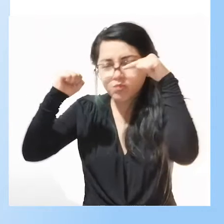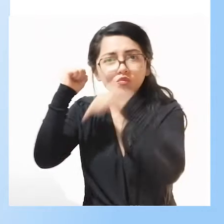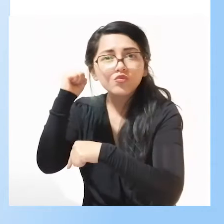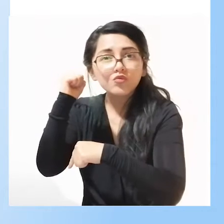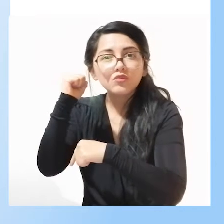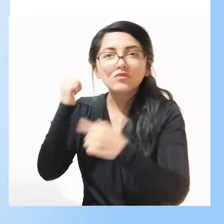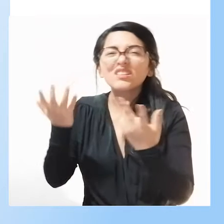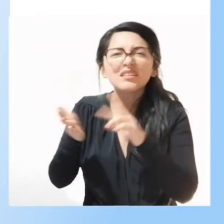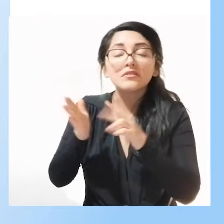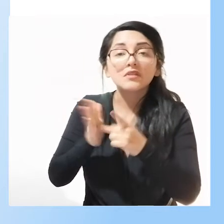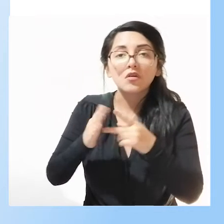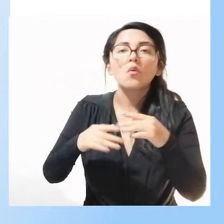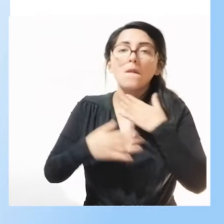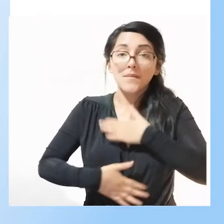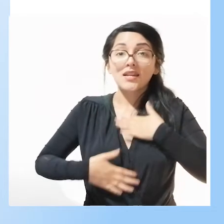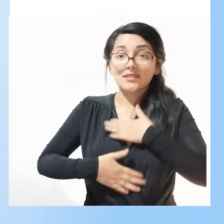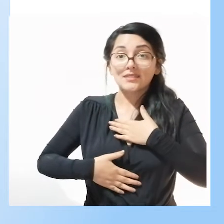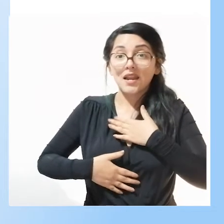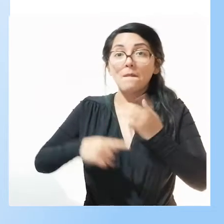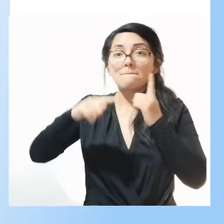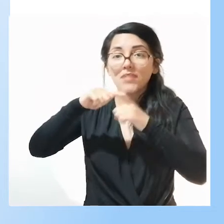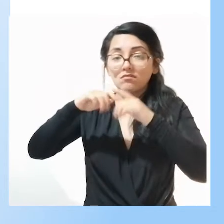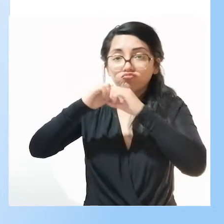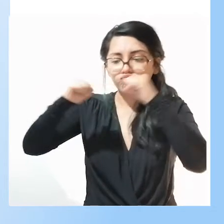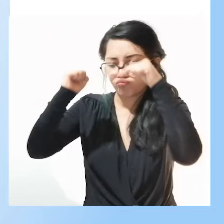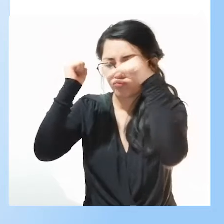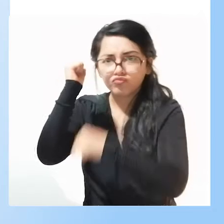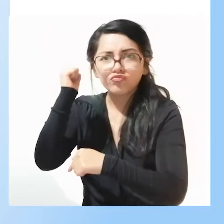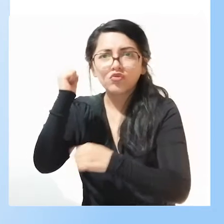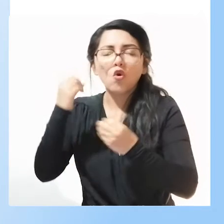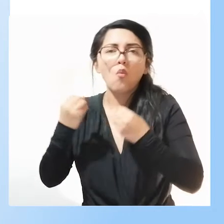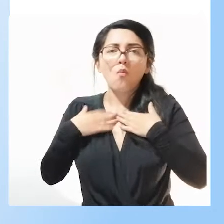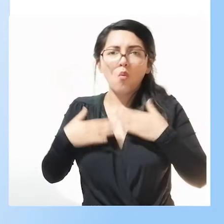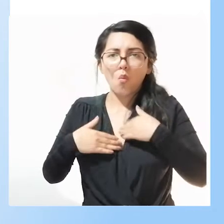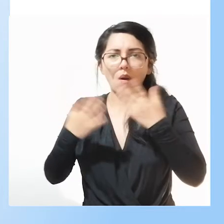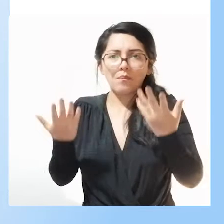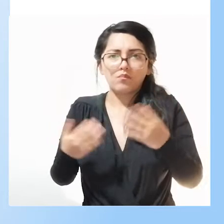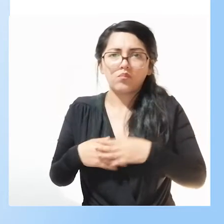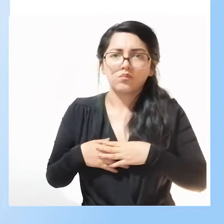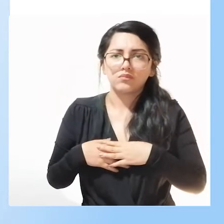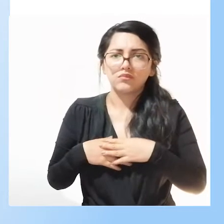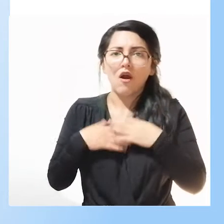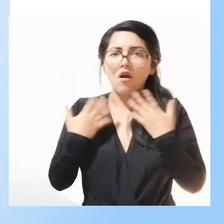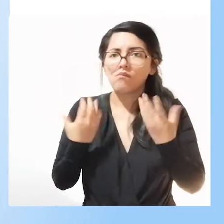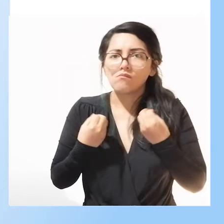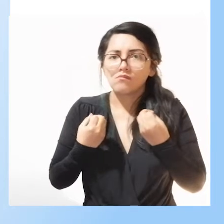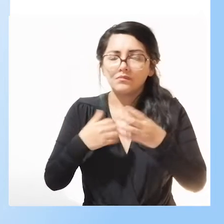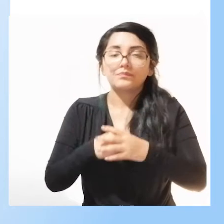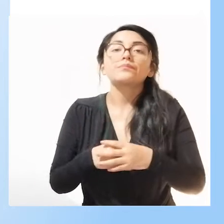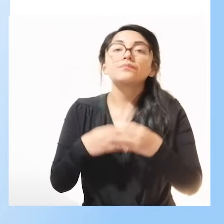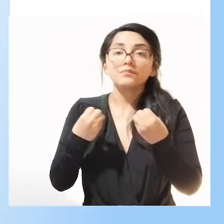pero también hablamos de capacidad de funcionamiento físico. También aportó una idea que es